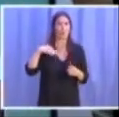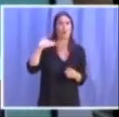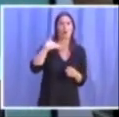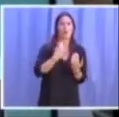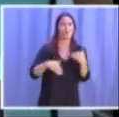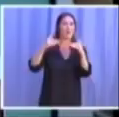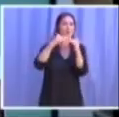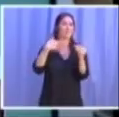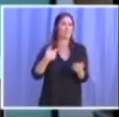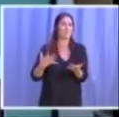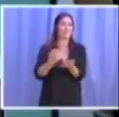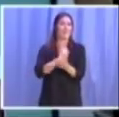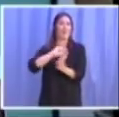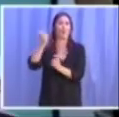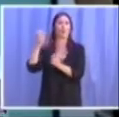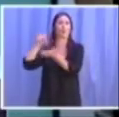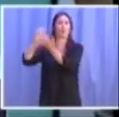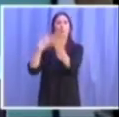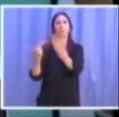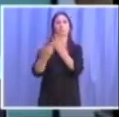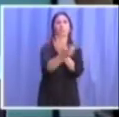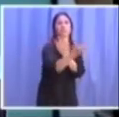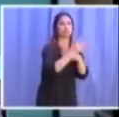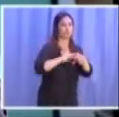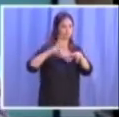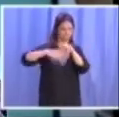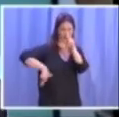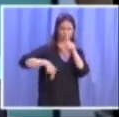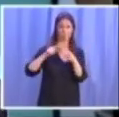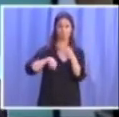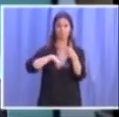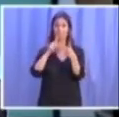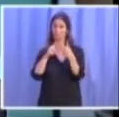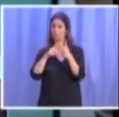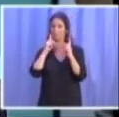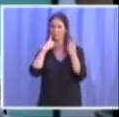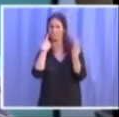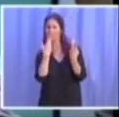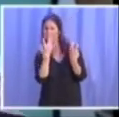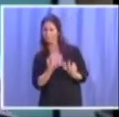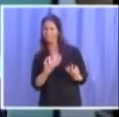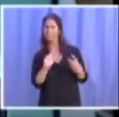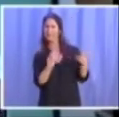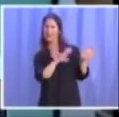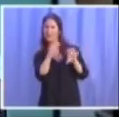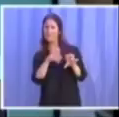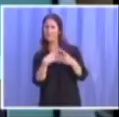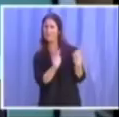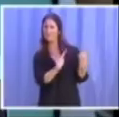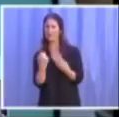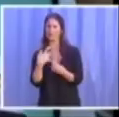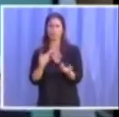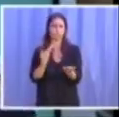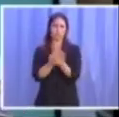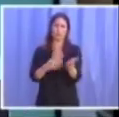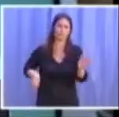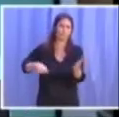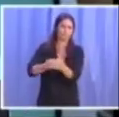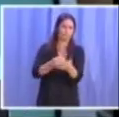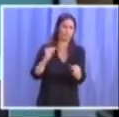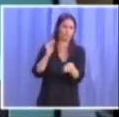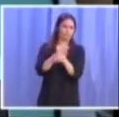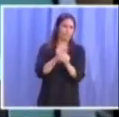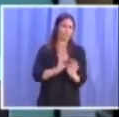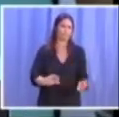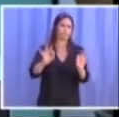han quitado otras ciudades cercanas. Nos permitirá también el ver los equipamientos que necesitamos y pedir inversiones extraordinarias, dado que somos